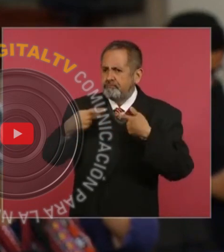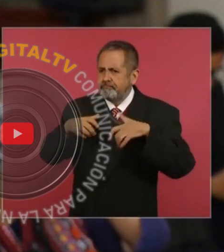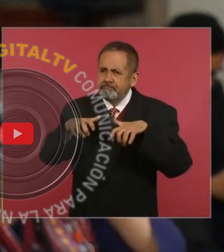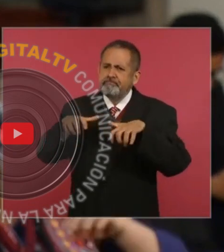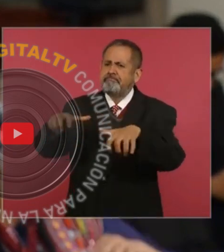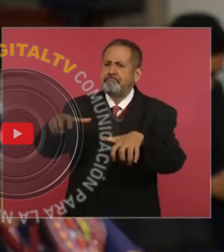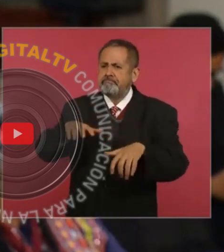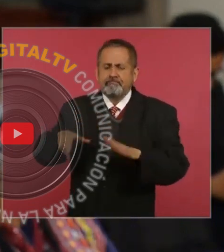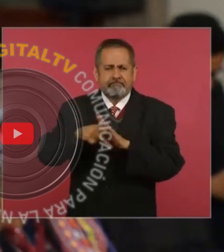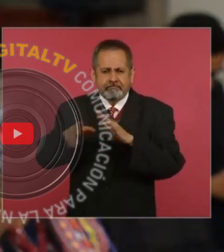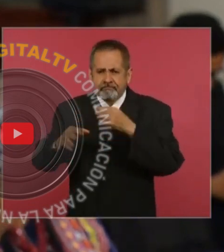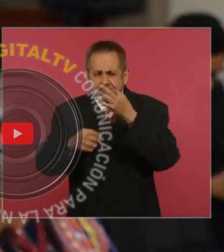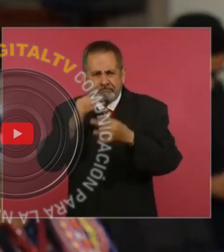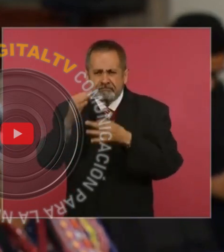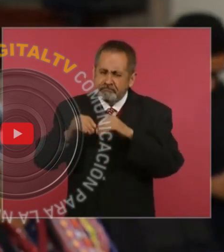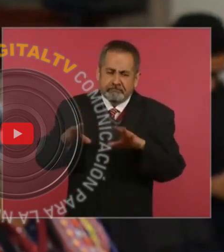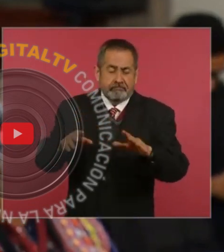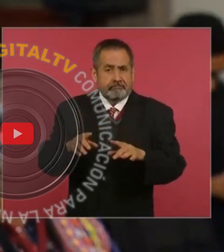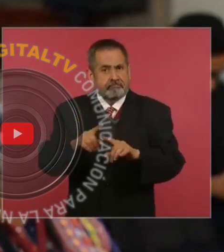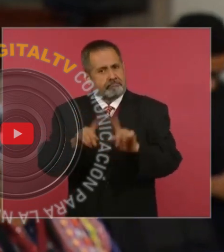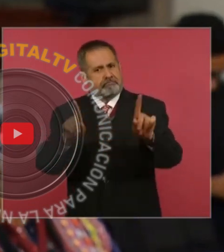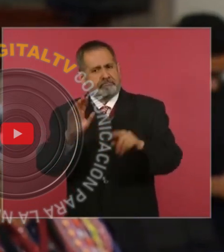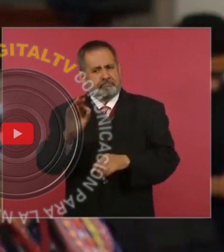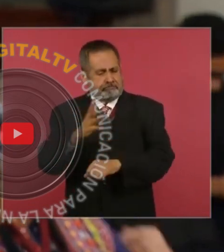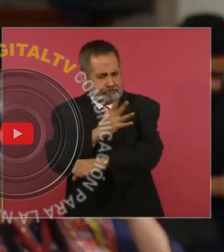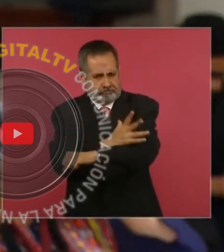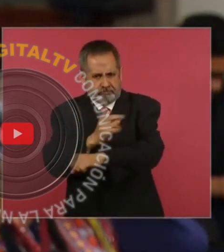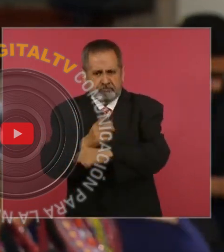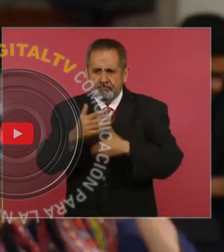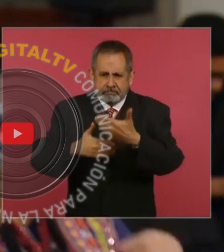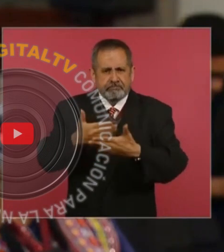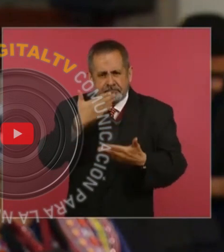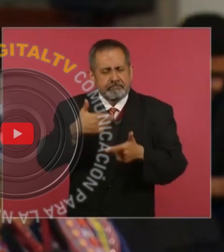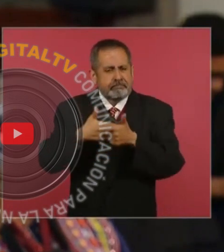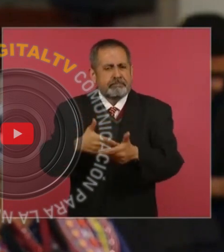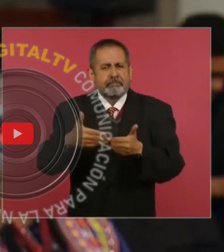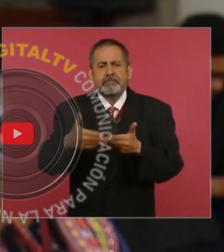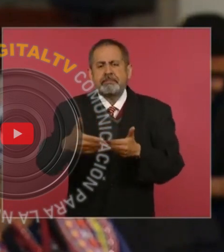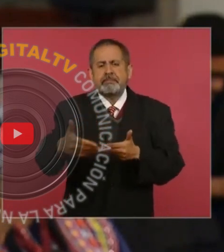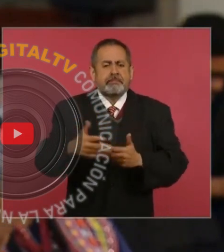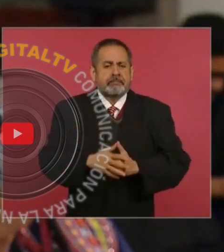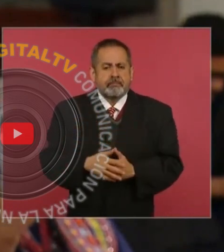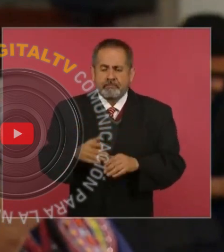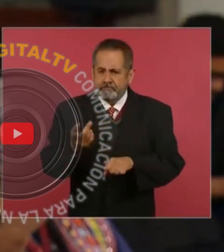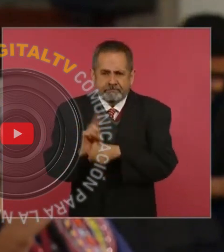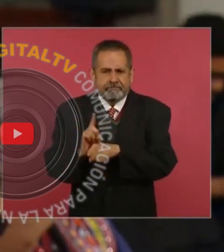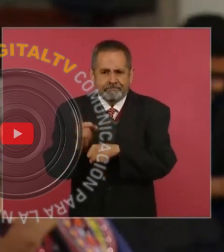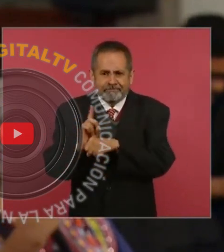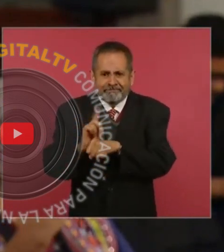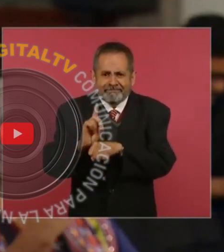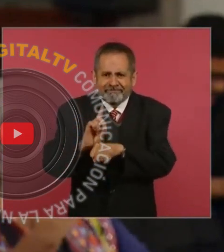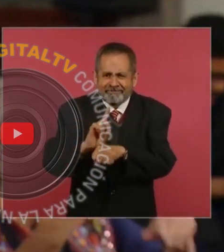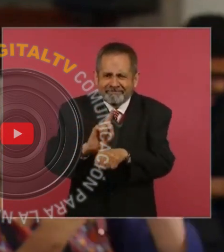los medios. Una manera, primero en esta continuidad del hecho de que sea todos los